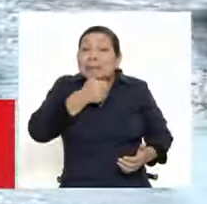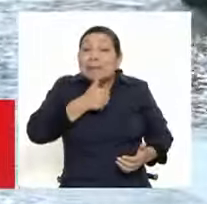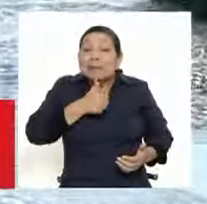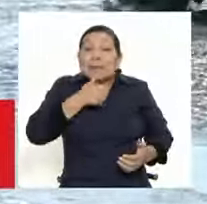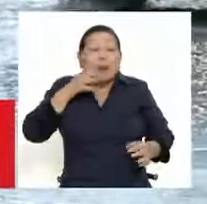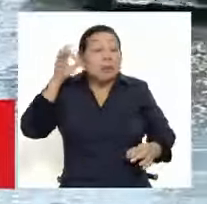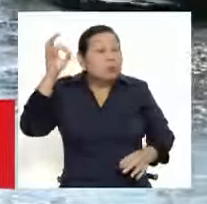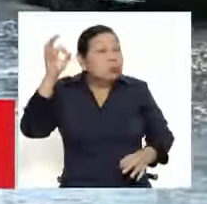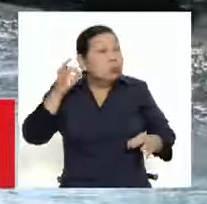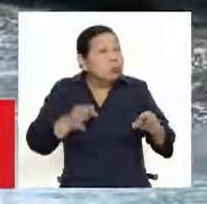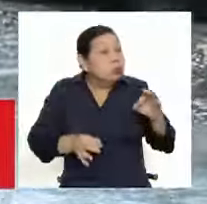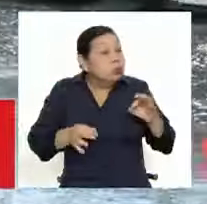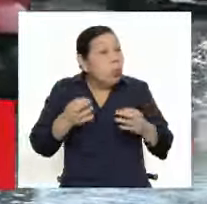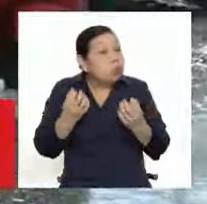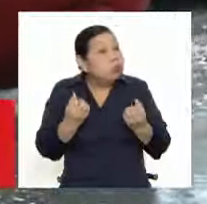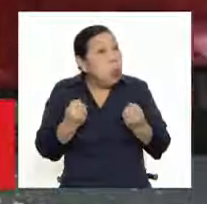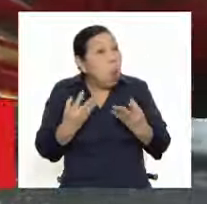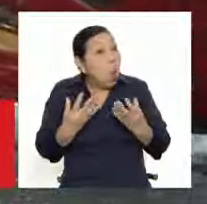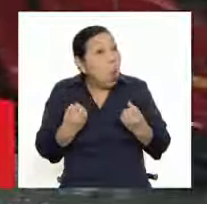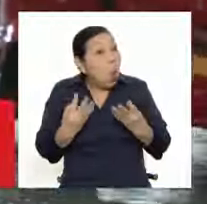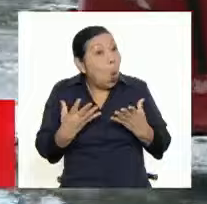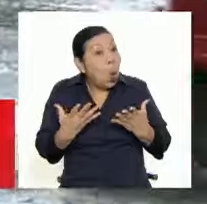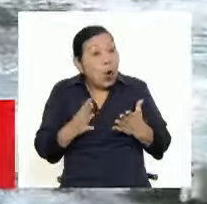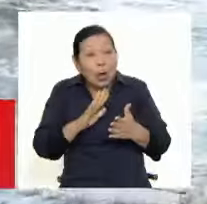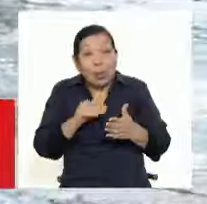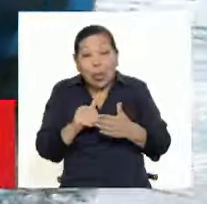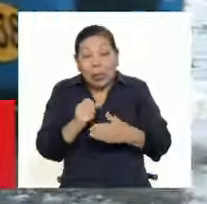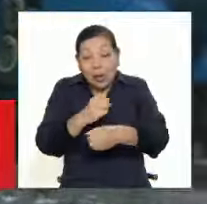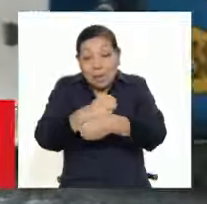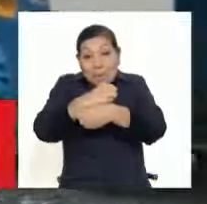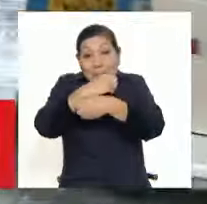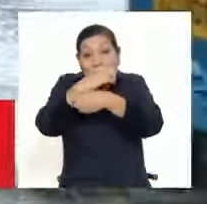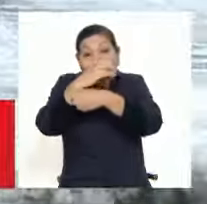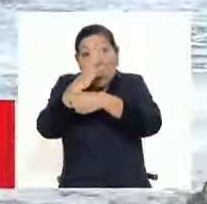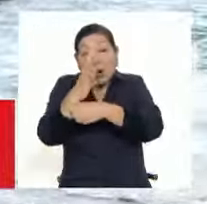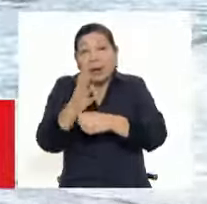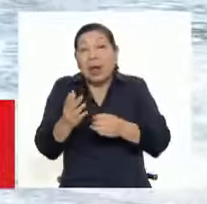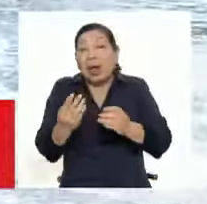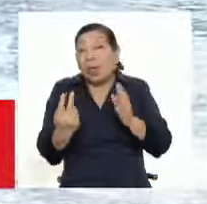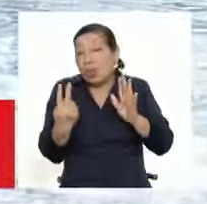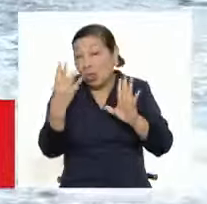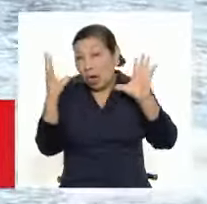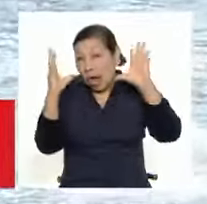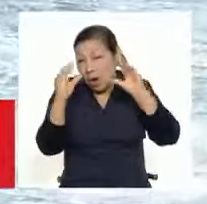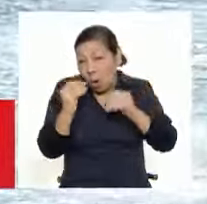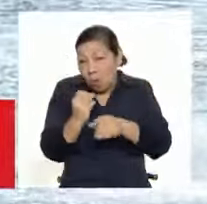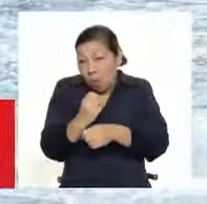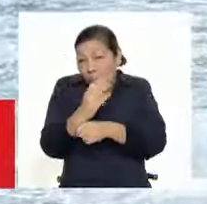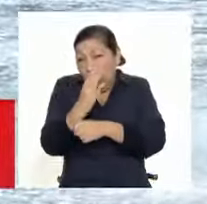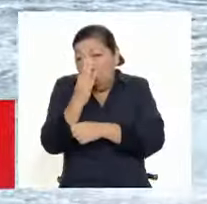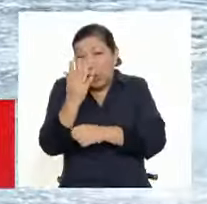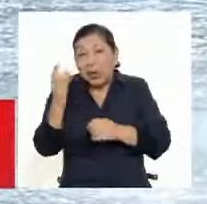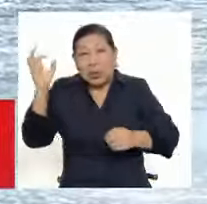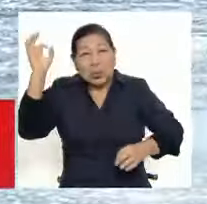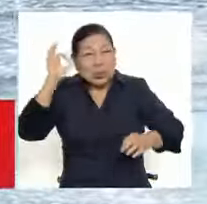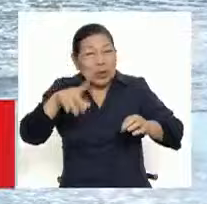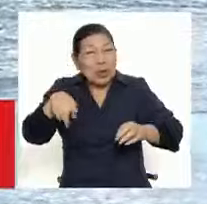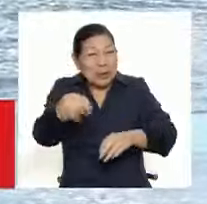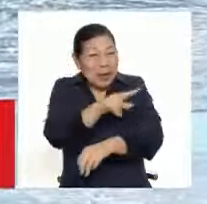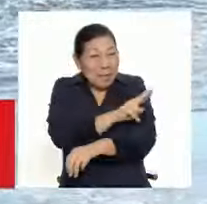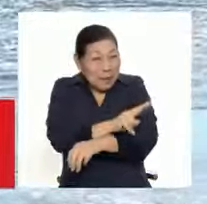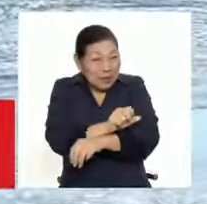una garúa bastante intensa durante toda la madrugada. Cerca de la medianoche empezó a lloviznar aquí en Villa El